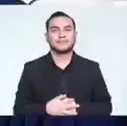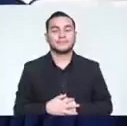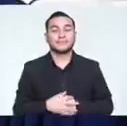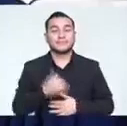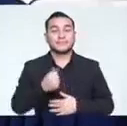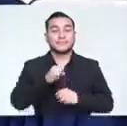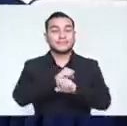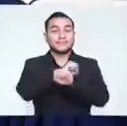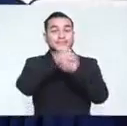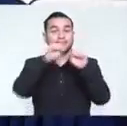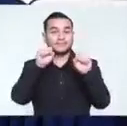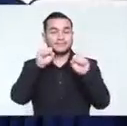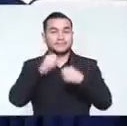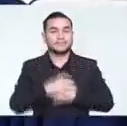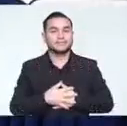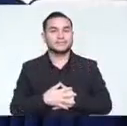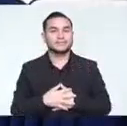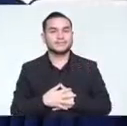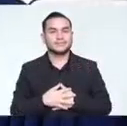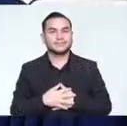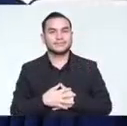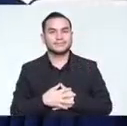Buenos días.